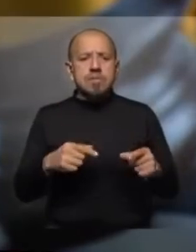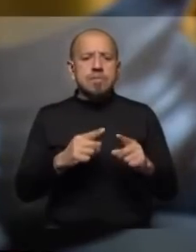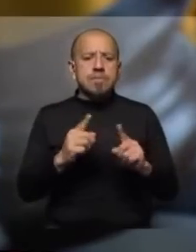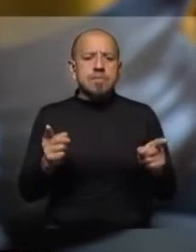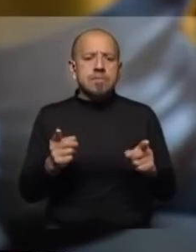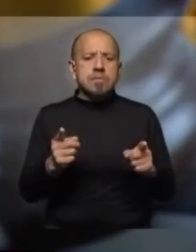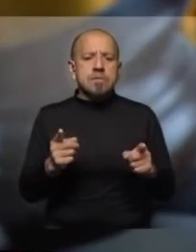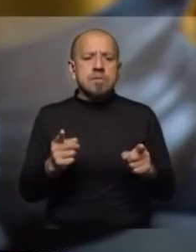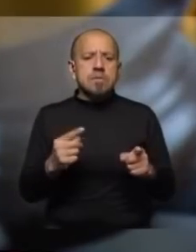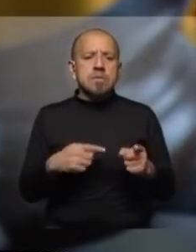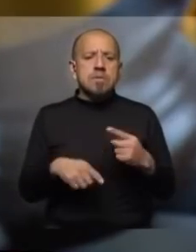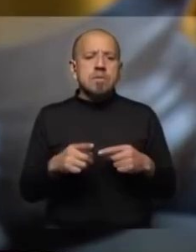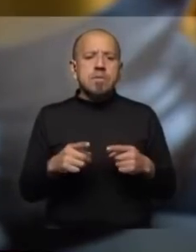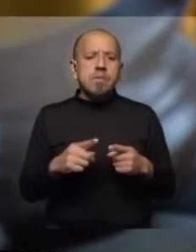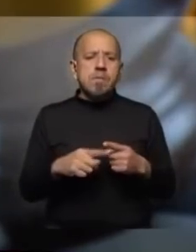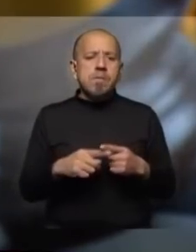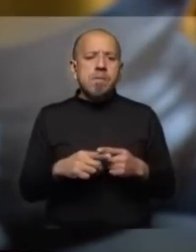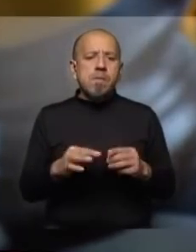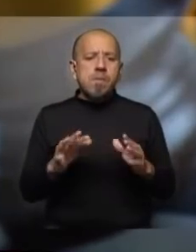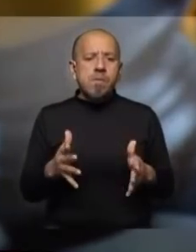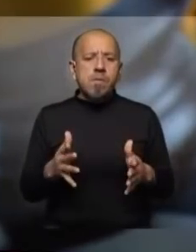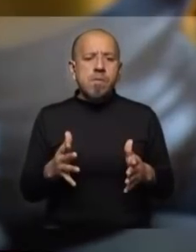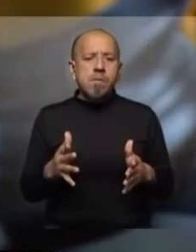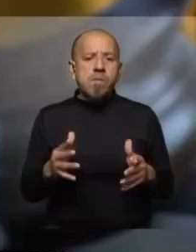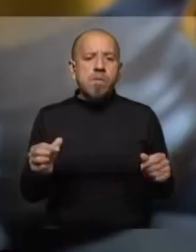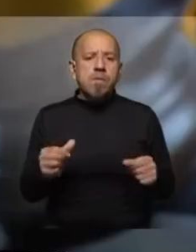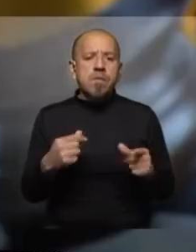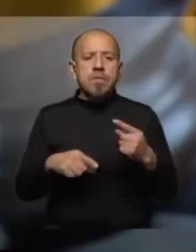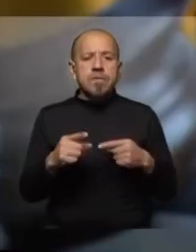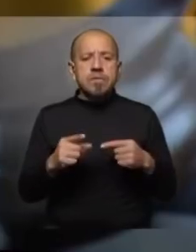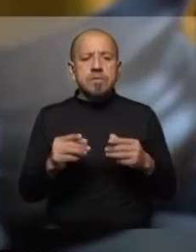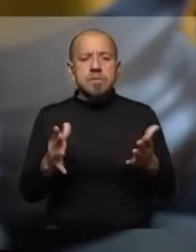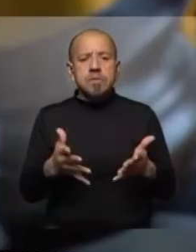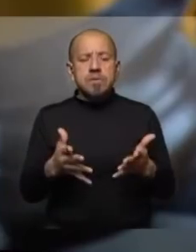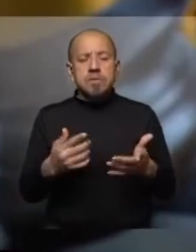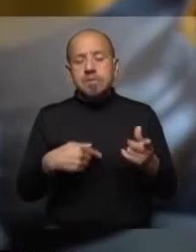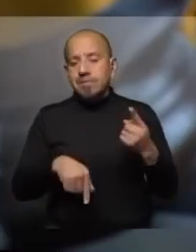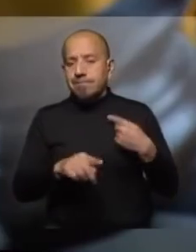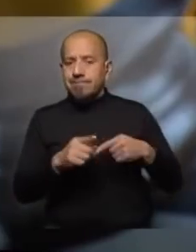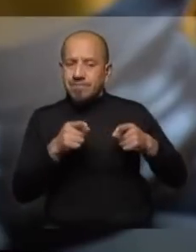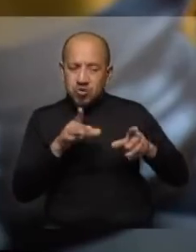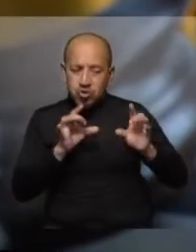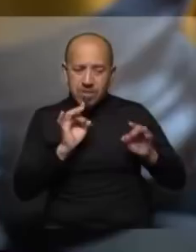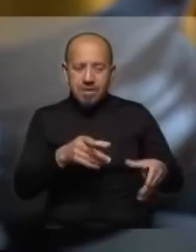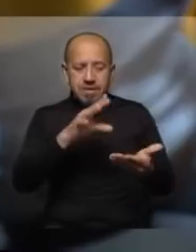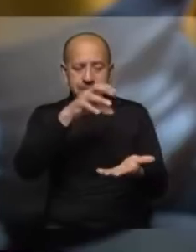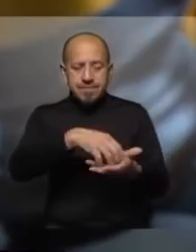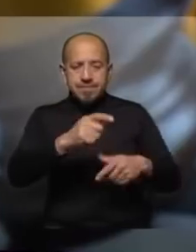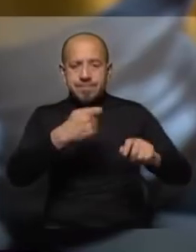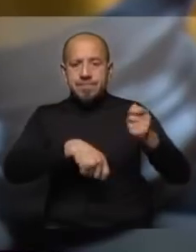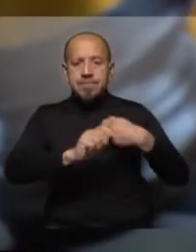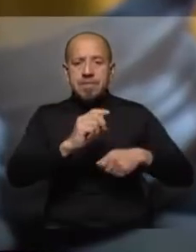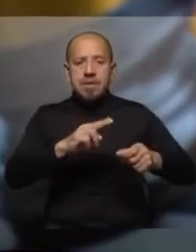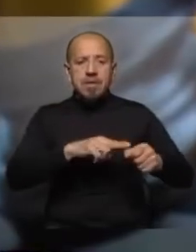en sí misma este no porque no haya que hacerla pero concentrar los esfuerzos ahí implica que vos estás pegando en el